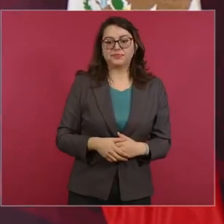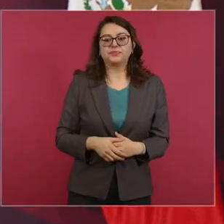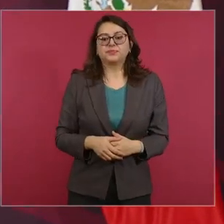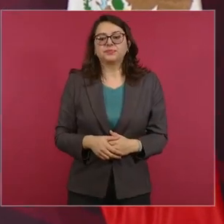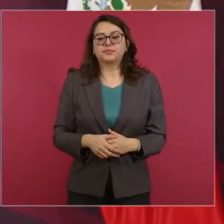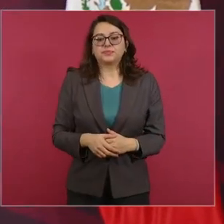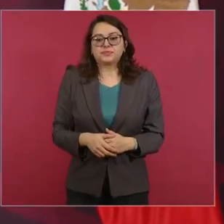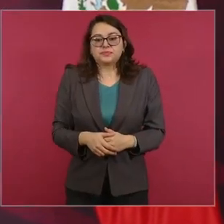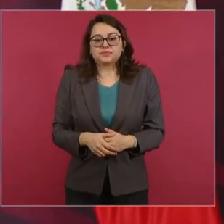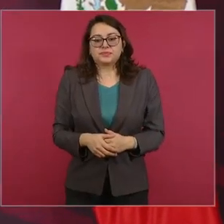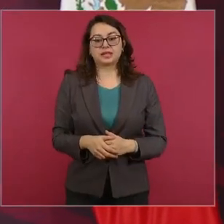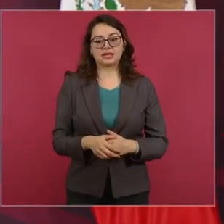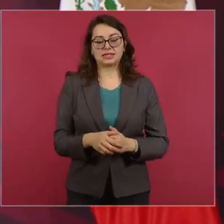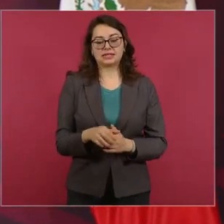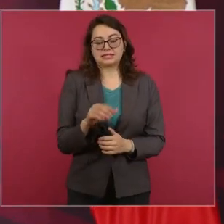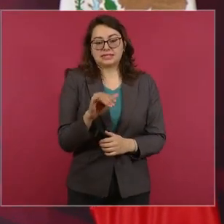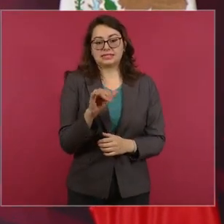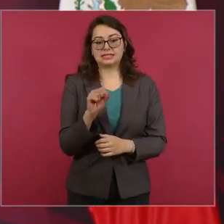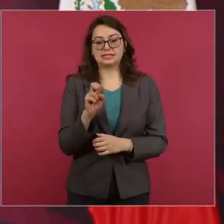eso es el Cisen